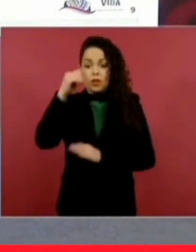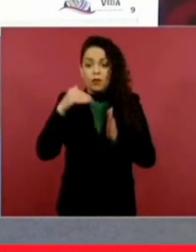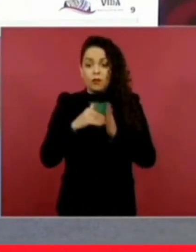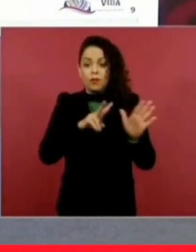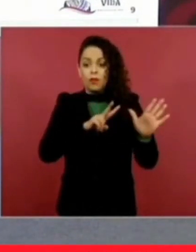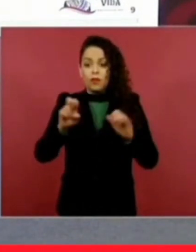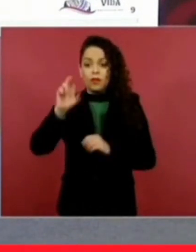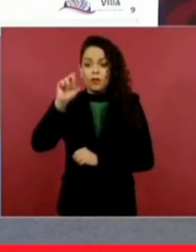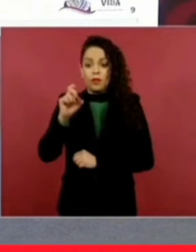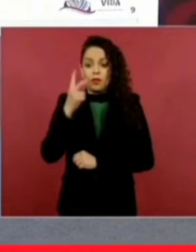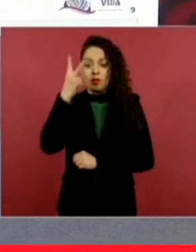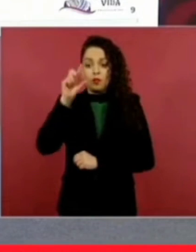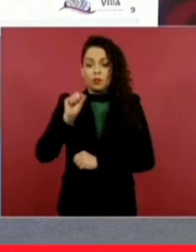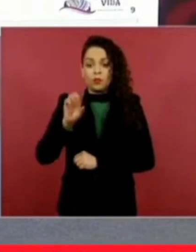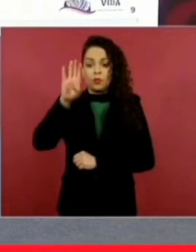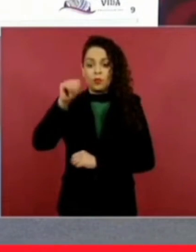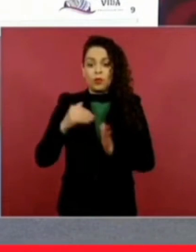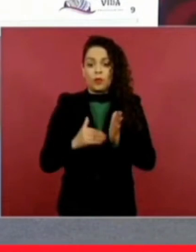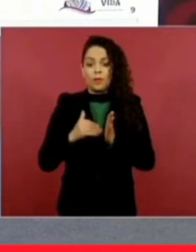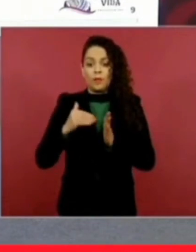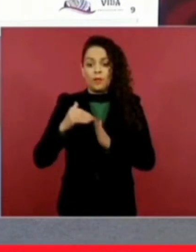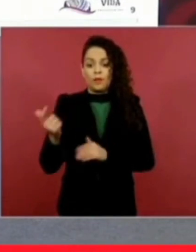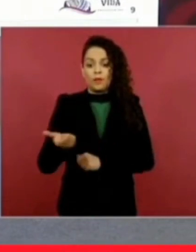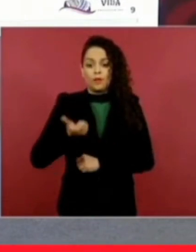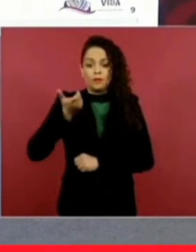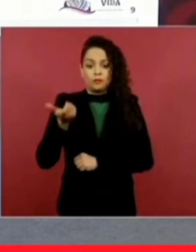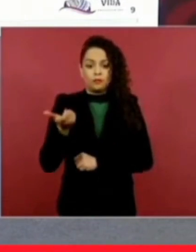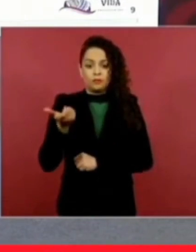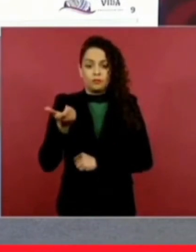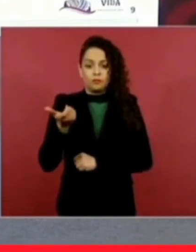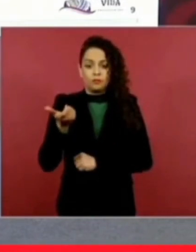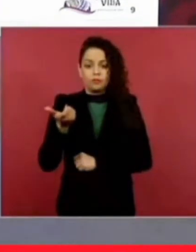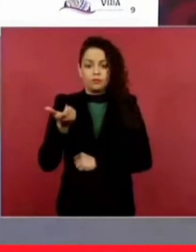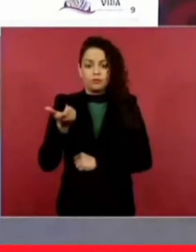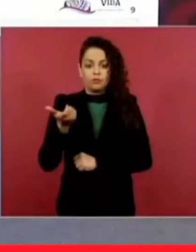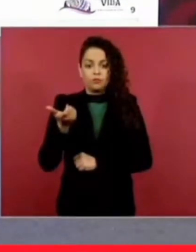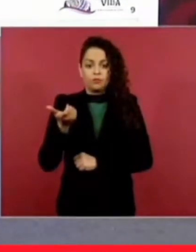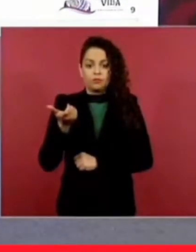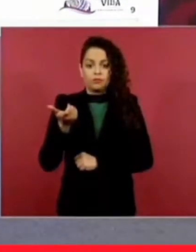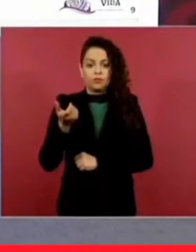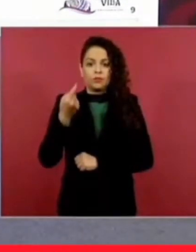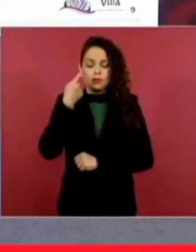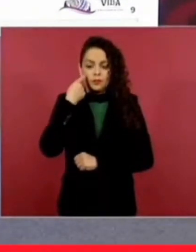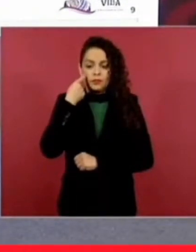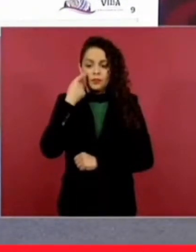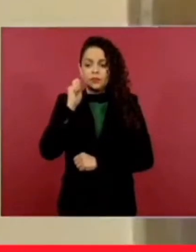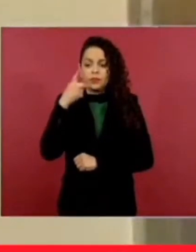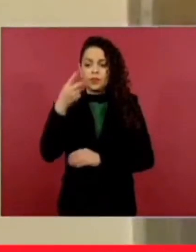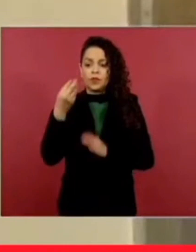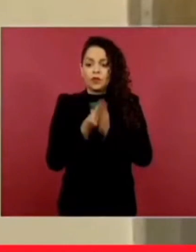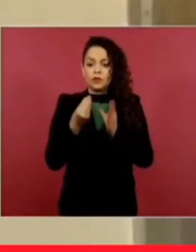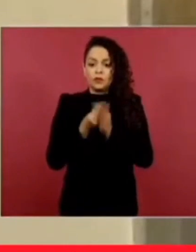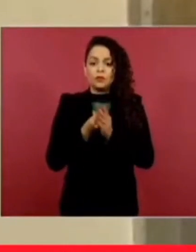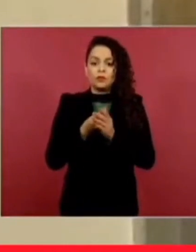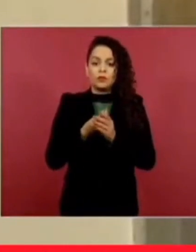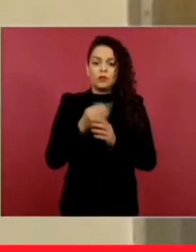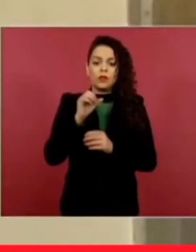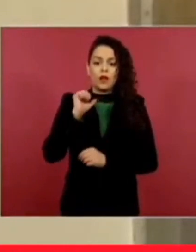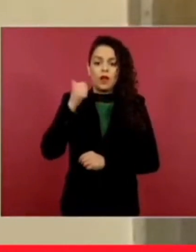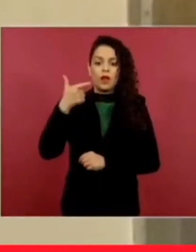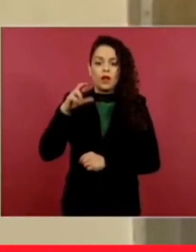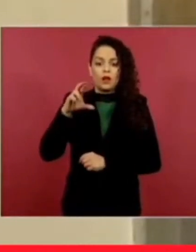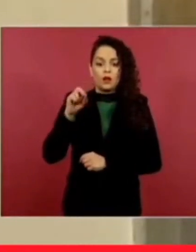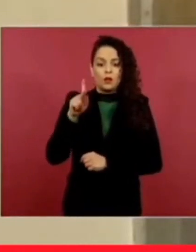1,232.9 millones de pesos, pagado ¿en qué? En cuestiones de conceptos agropecuarios, en